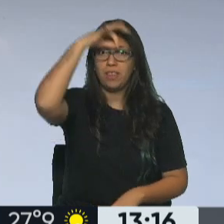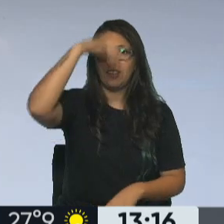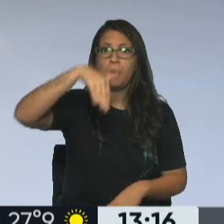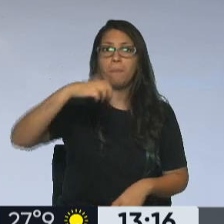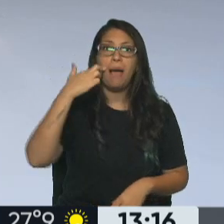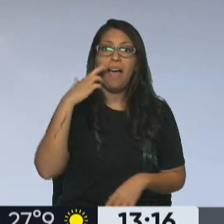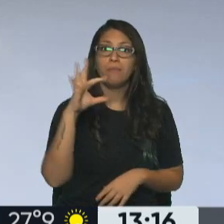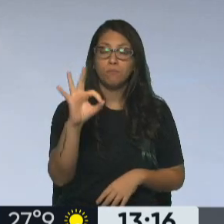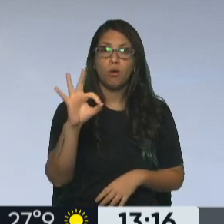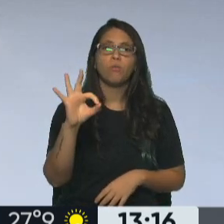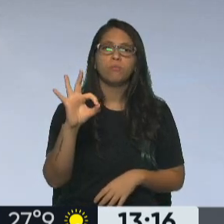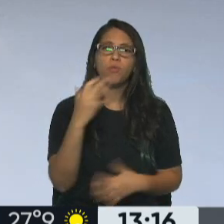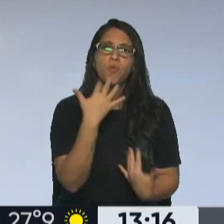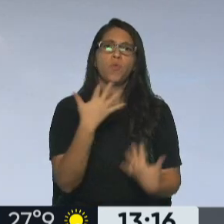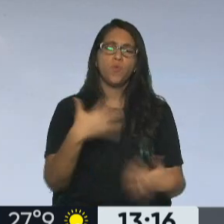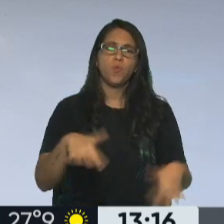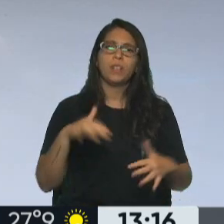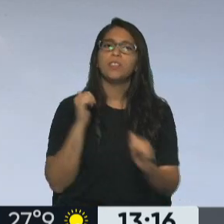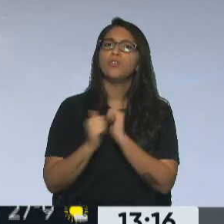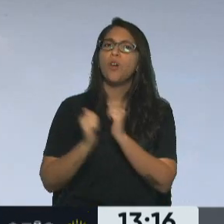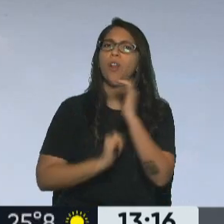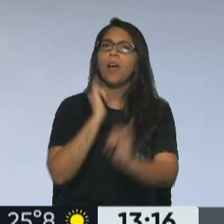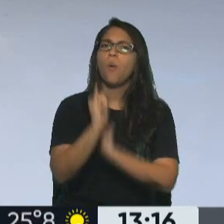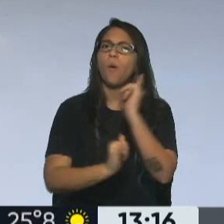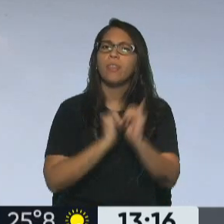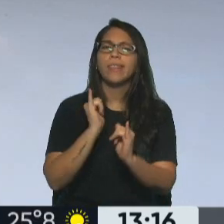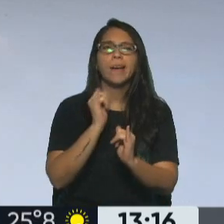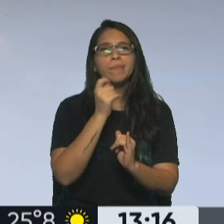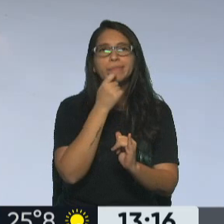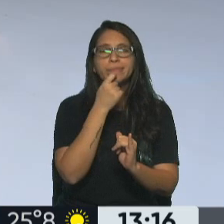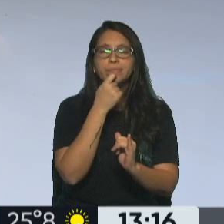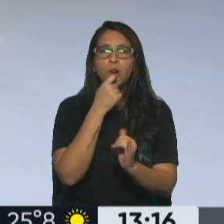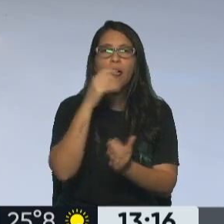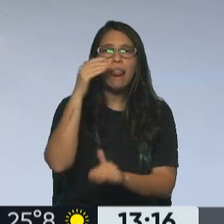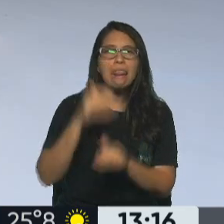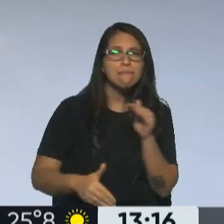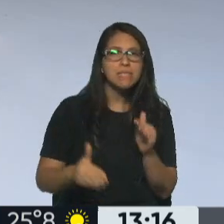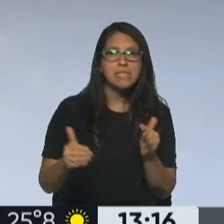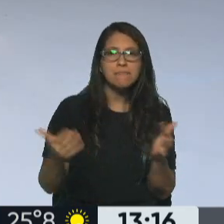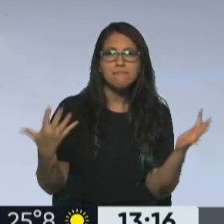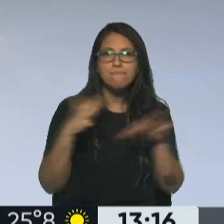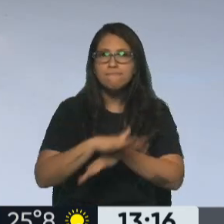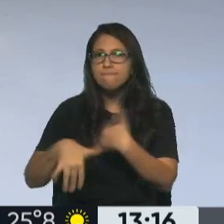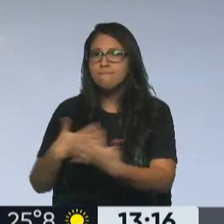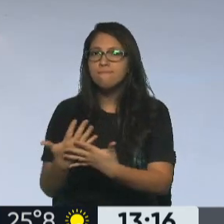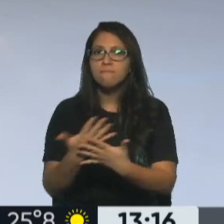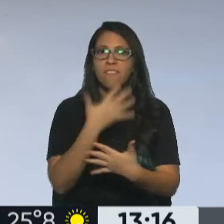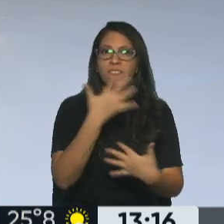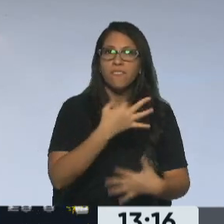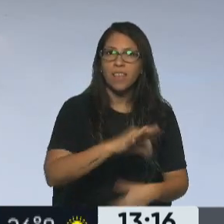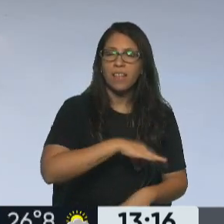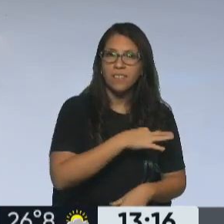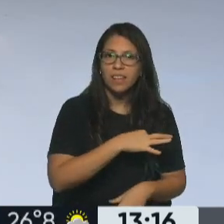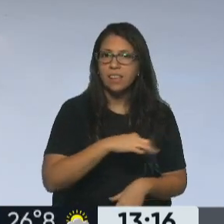realmente un suceso es una historia que cuenta los límites cómo se van mezclando de la vida real y todos los personajes